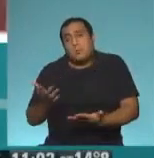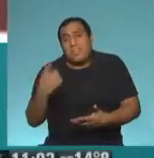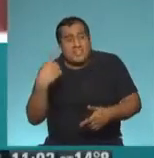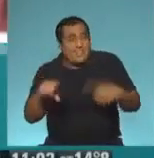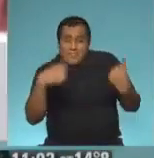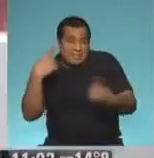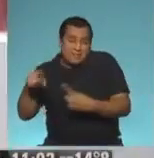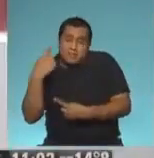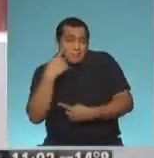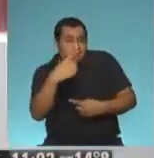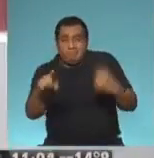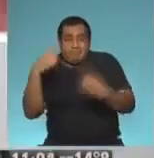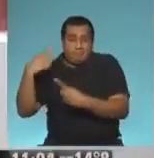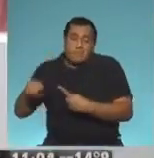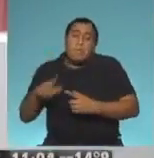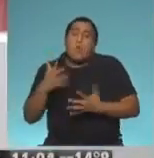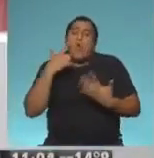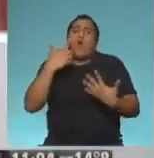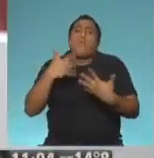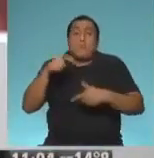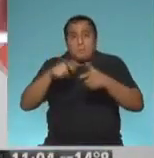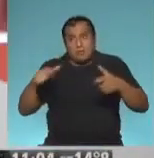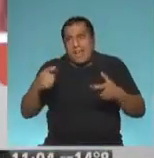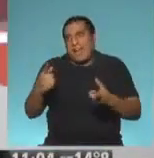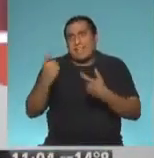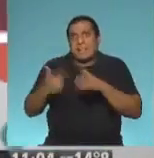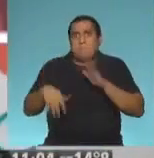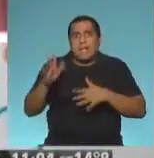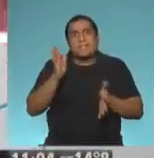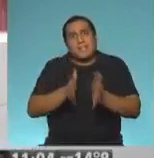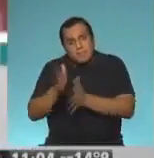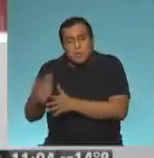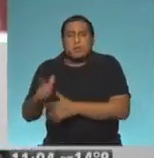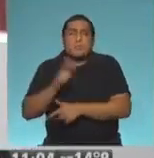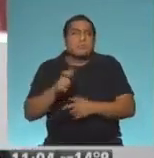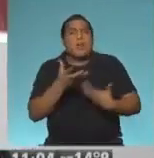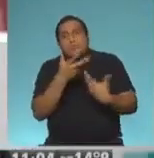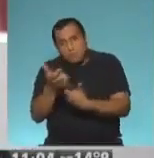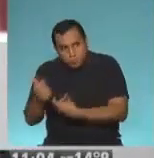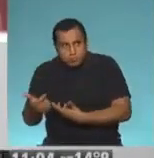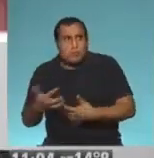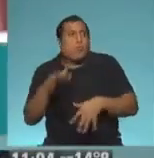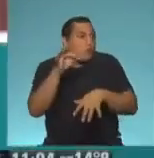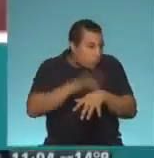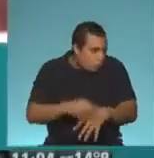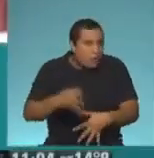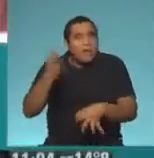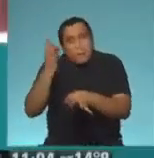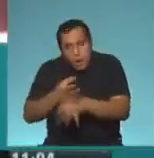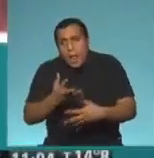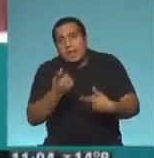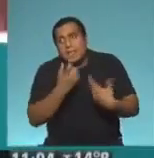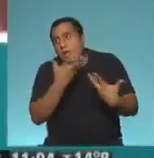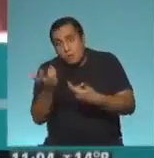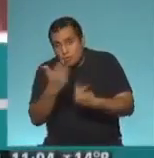respuestas diferentes, pero obviamente las personas que necesitaban más tratamientos o más gente alrededor o más apoyos, esas personas